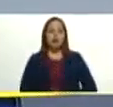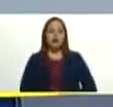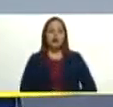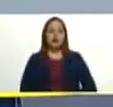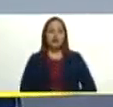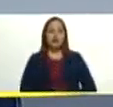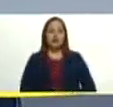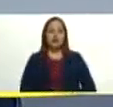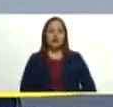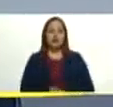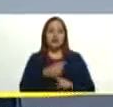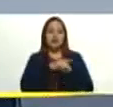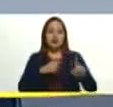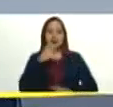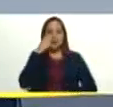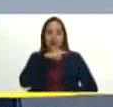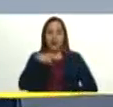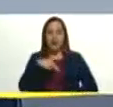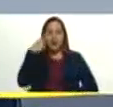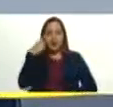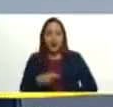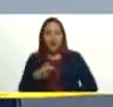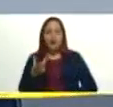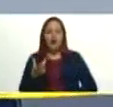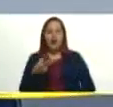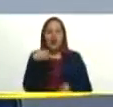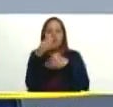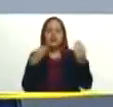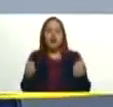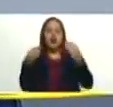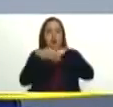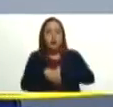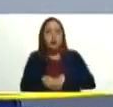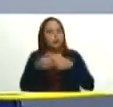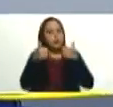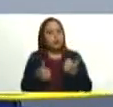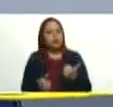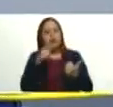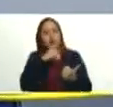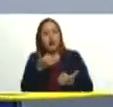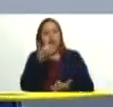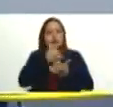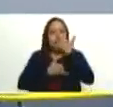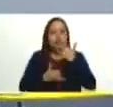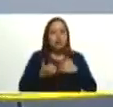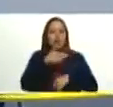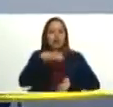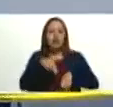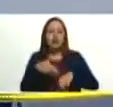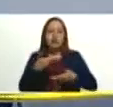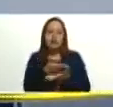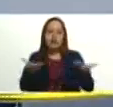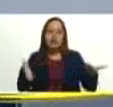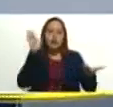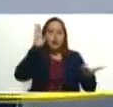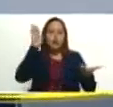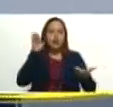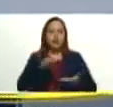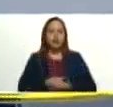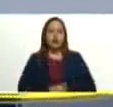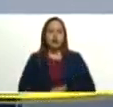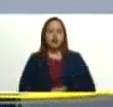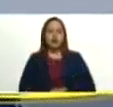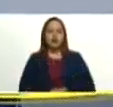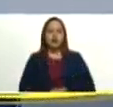Pero nosotros tenemos que agregar algo bueno para que no haya errores que heredemos al futuro. Y eso es parte de este